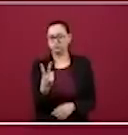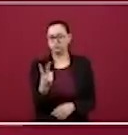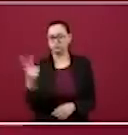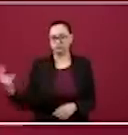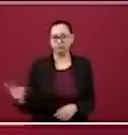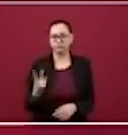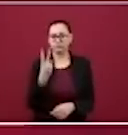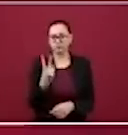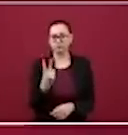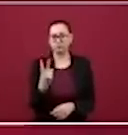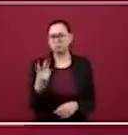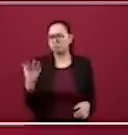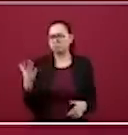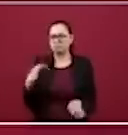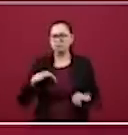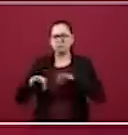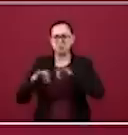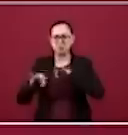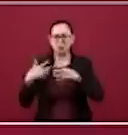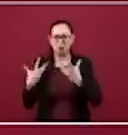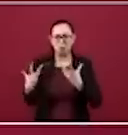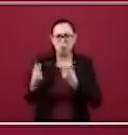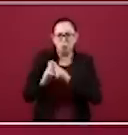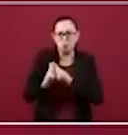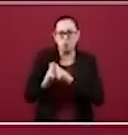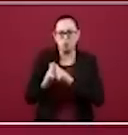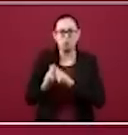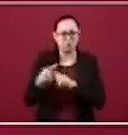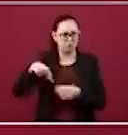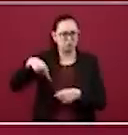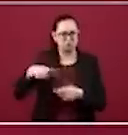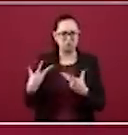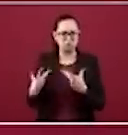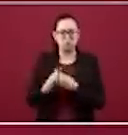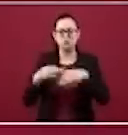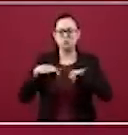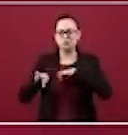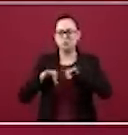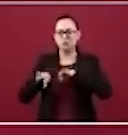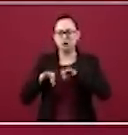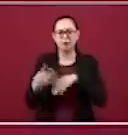estuvieron estos días trabajando, pero los 2 trabajando con nosotros, pero los 2